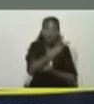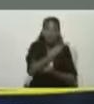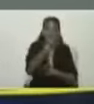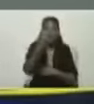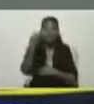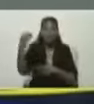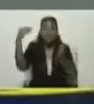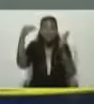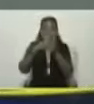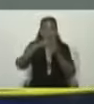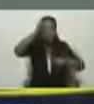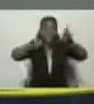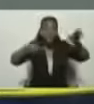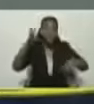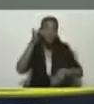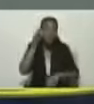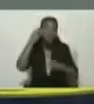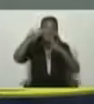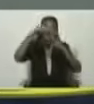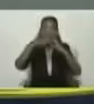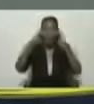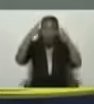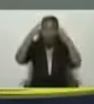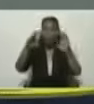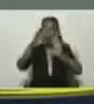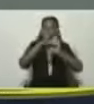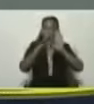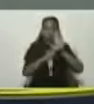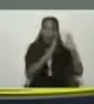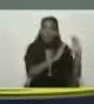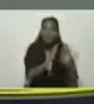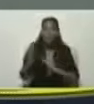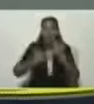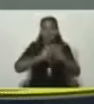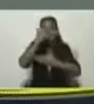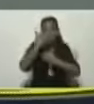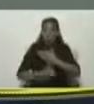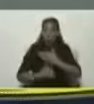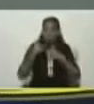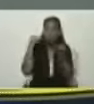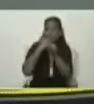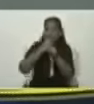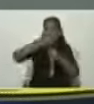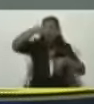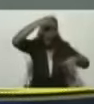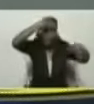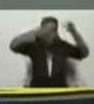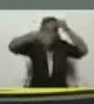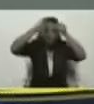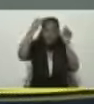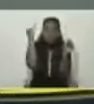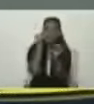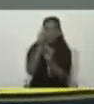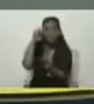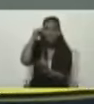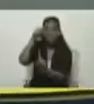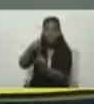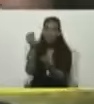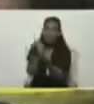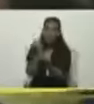200.000 mujeres en diferentes cursos y programas de preparación para el trabajo.